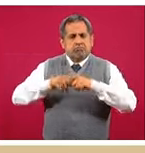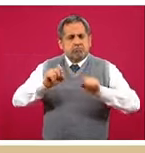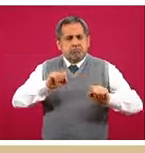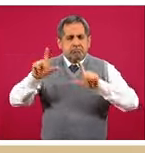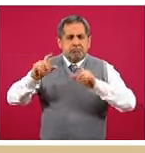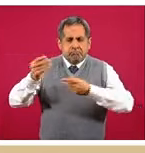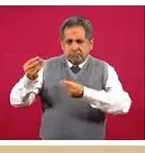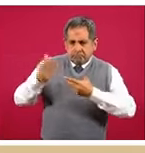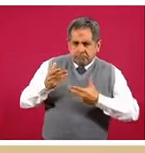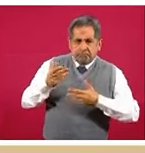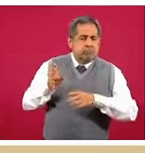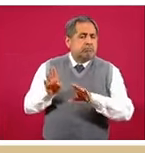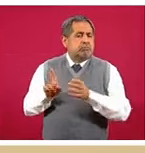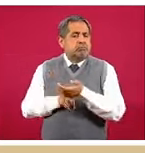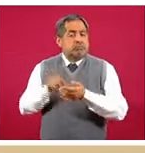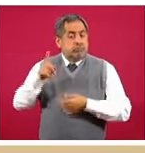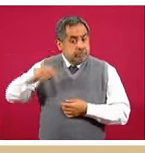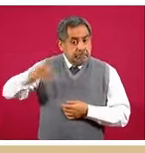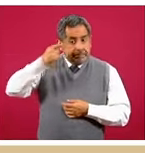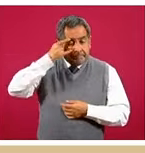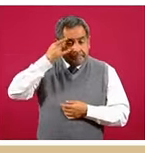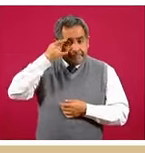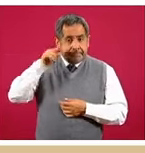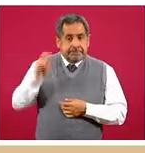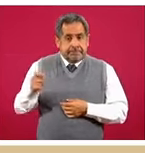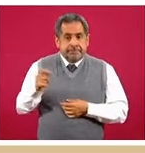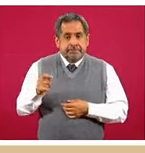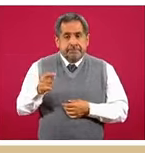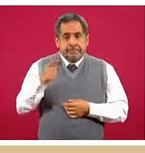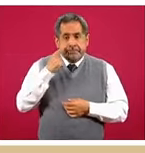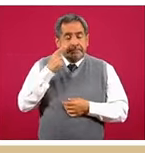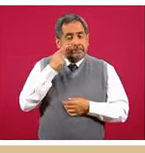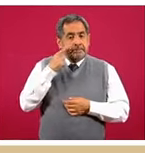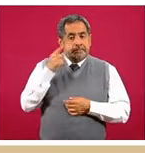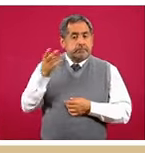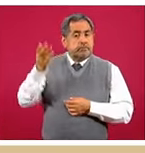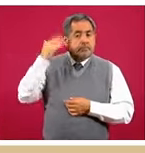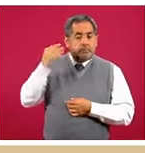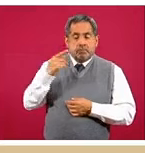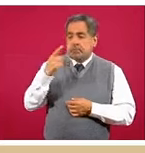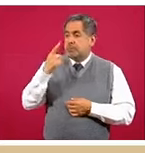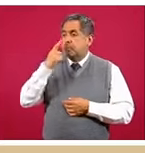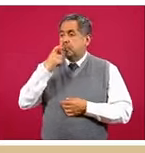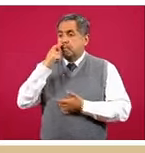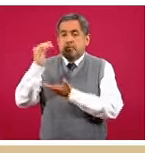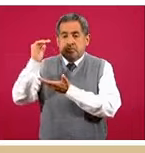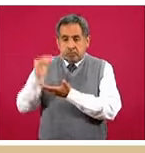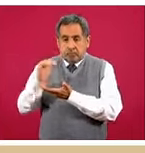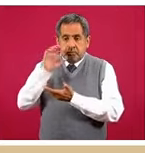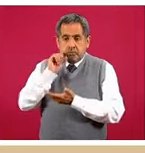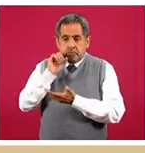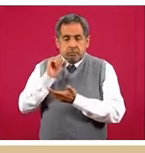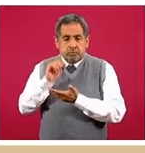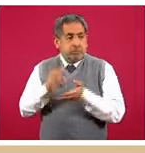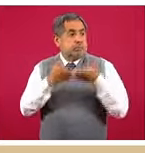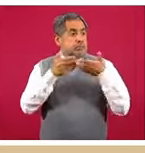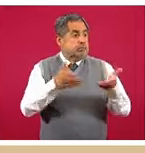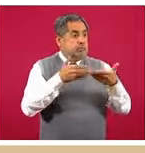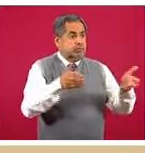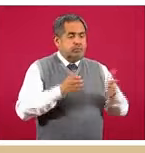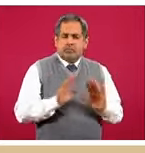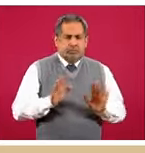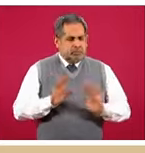plataformas cómo ellos, cuando redujeron de rojo a naranja, no abrieron por completo